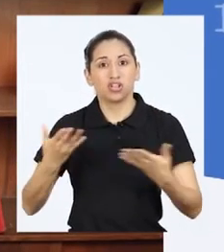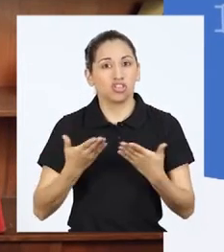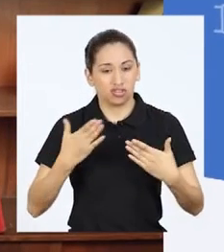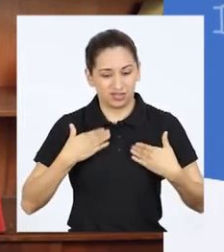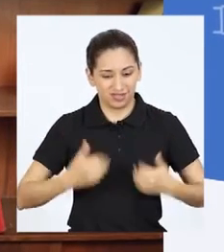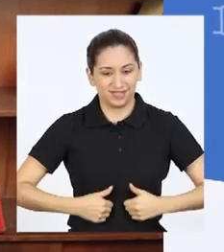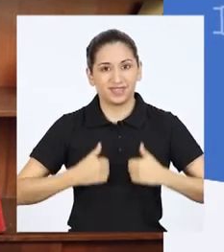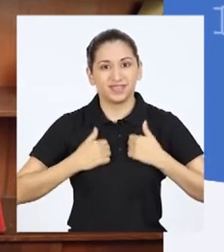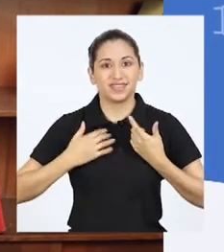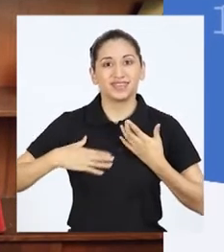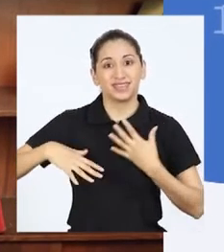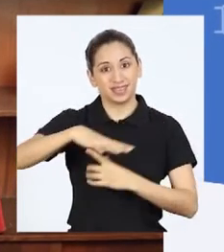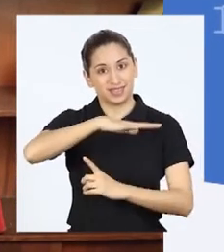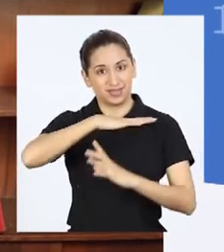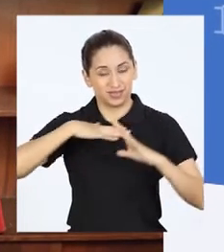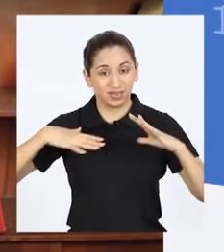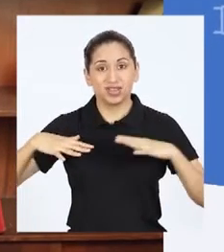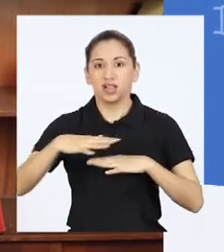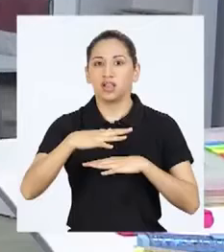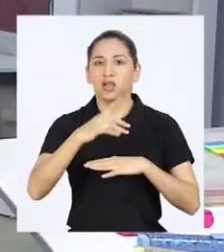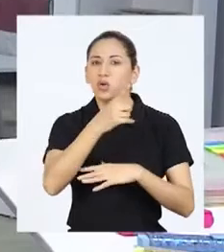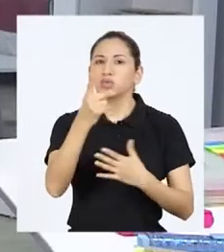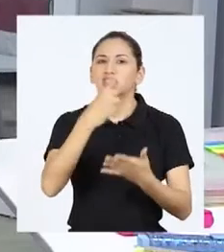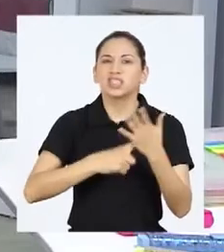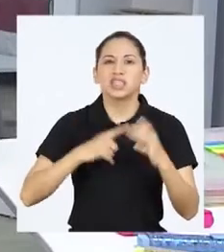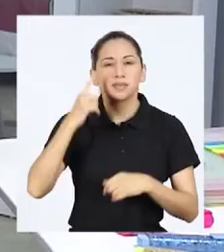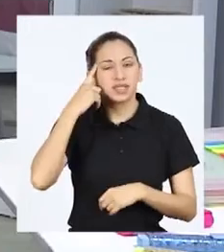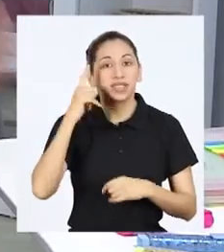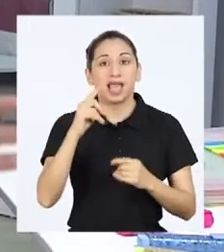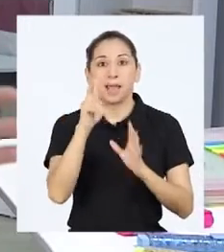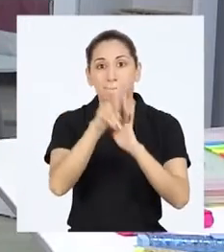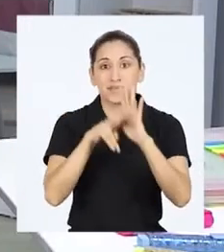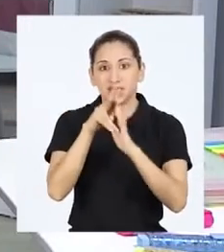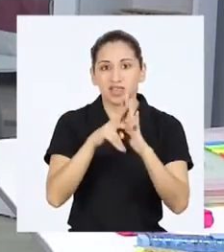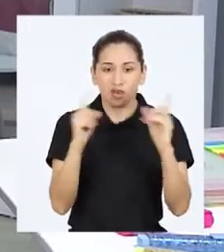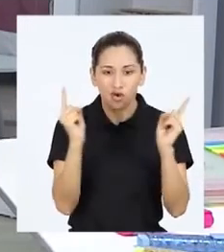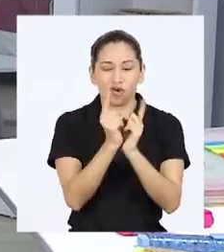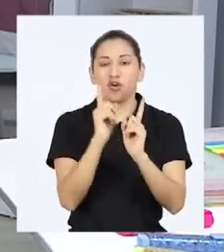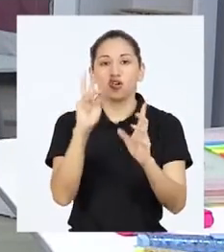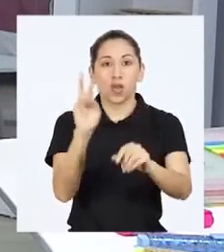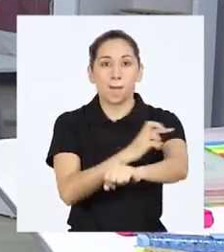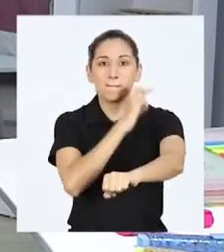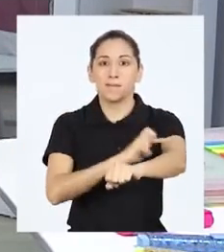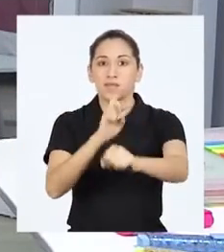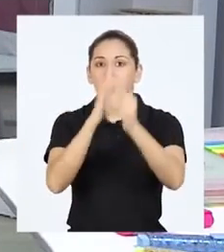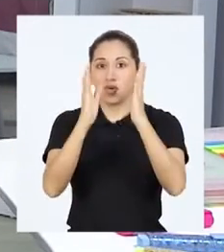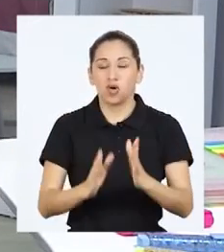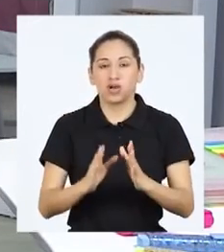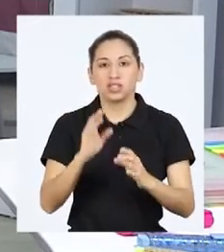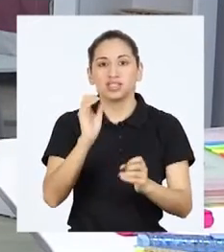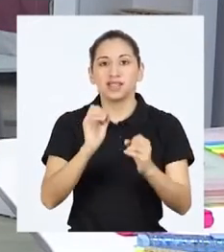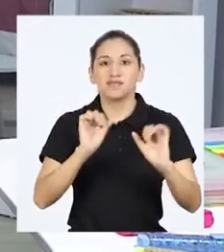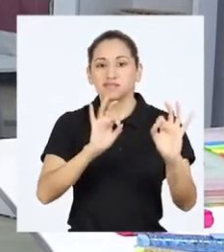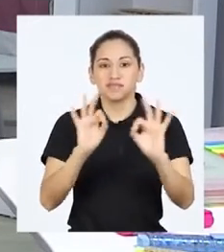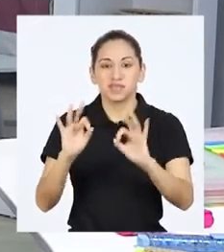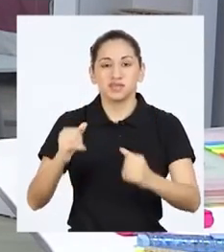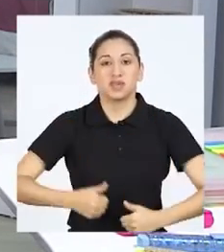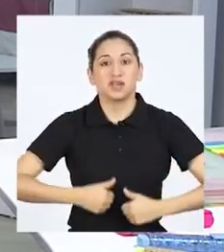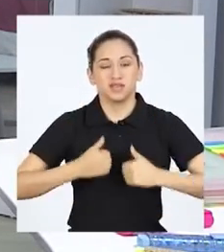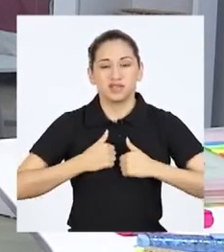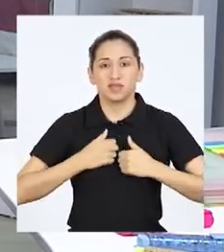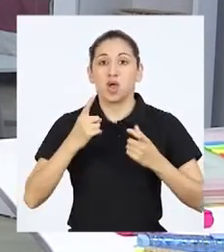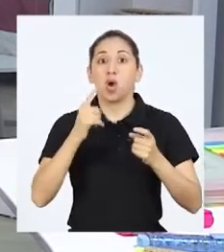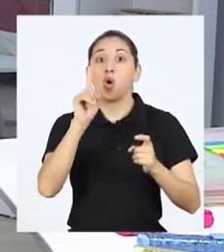localidad? ¿Qué se les ocurre? Videos cortos de poetas o artistas de la localidad. Una presentación